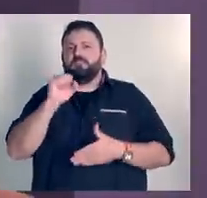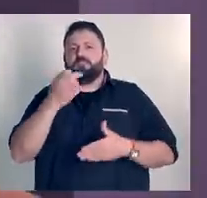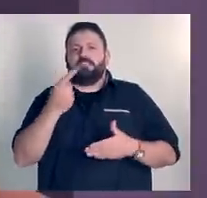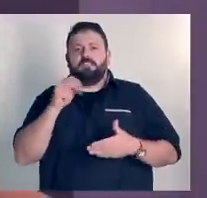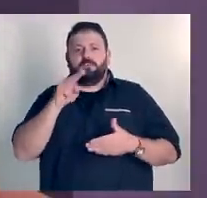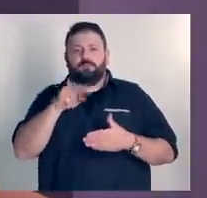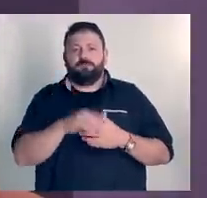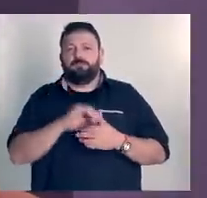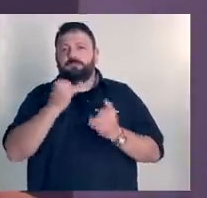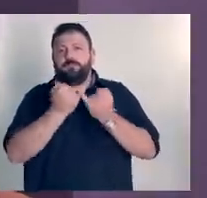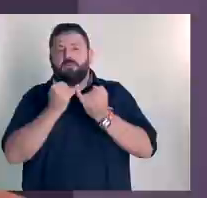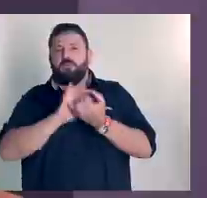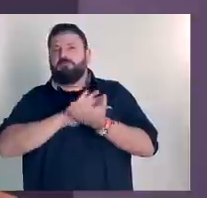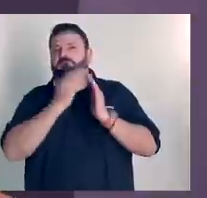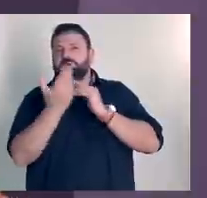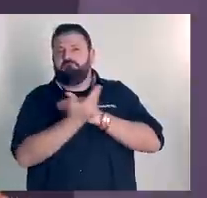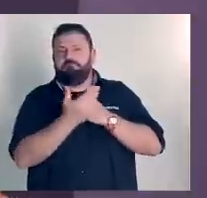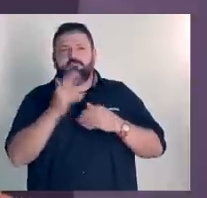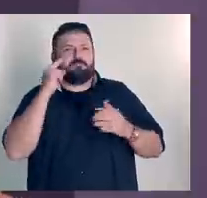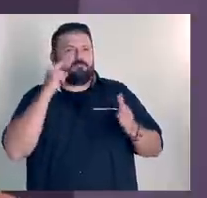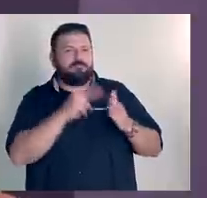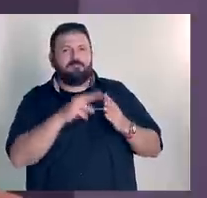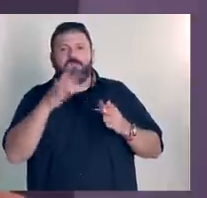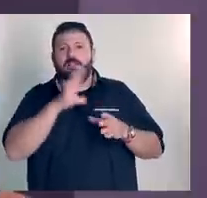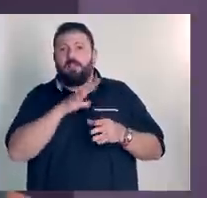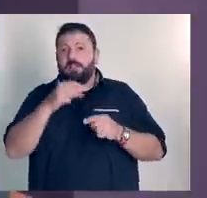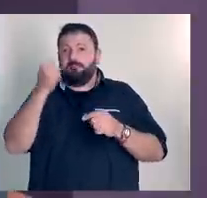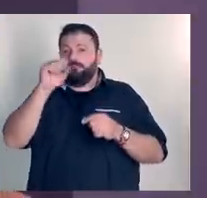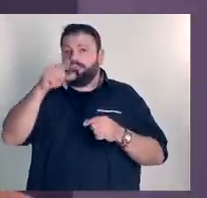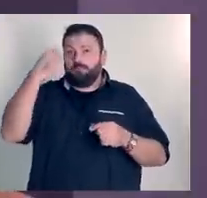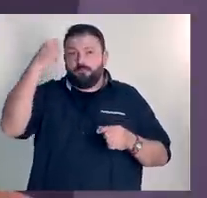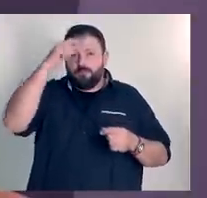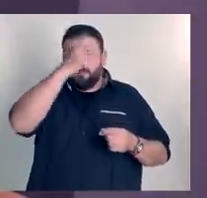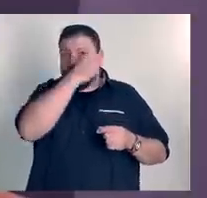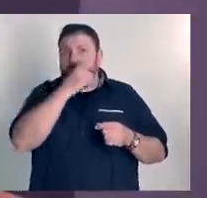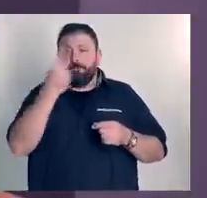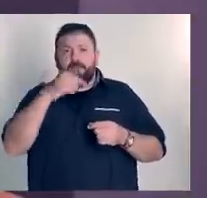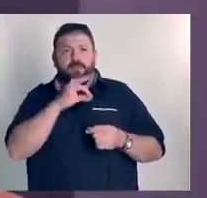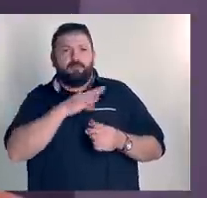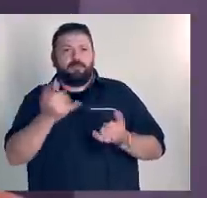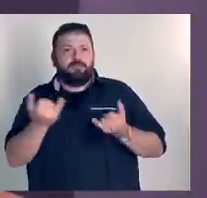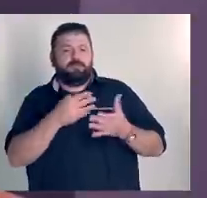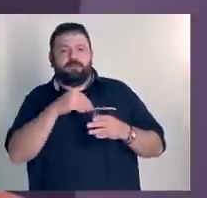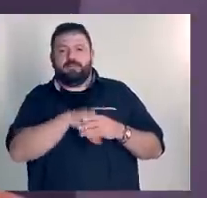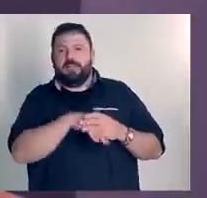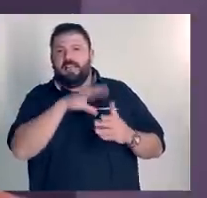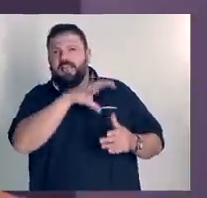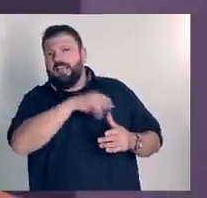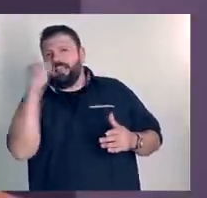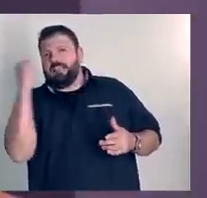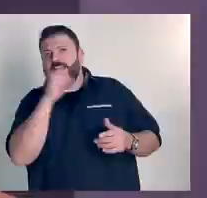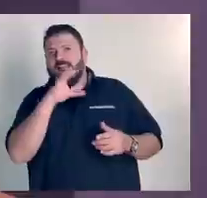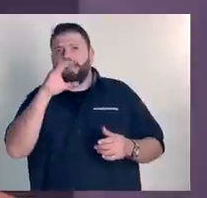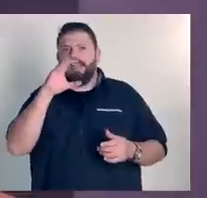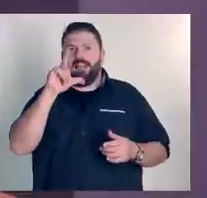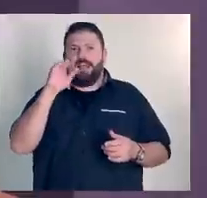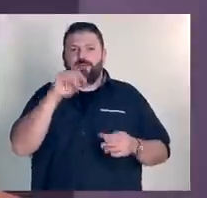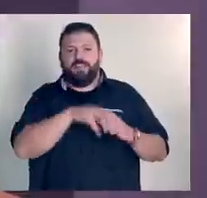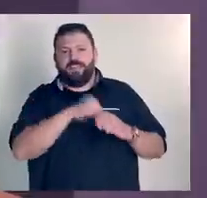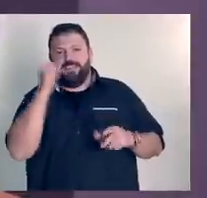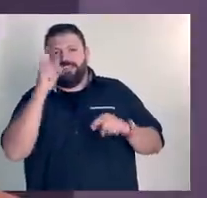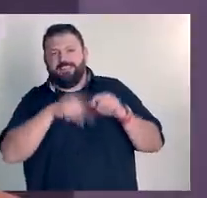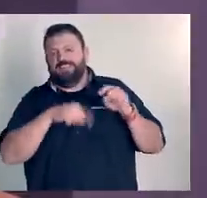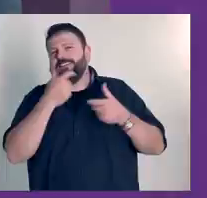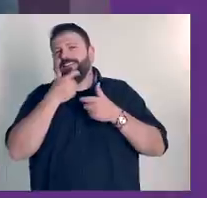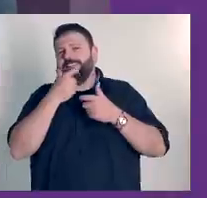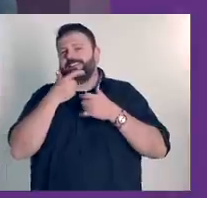el otro lado, que es la portada. Y bueno, el delineador roller tendríamos que quitárselo a Claudia de la bolsa, pero bueno, ahorita no. No, por favor. No nos da el tiempo para ir por él, entonces.